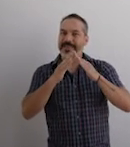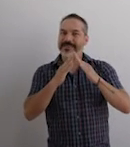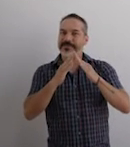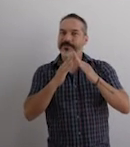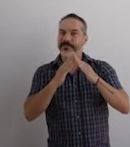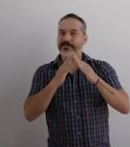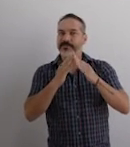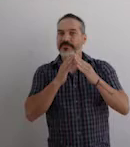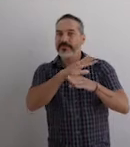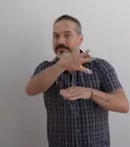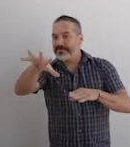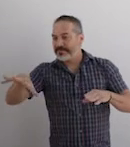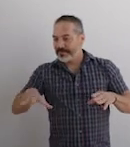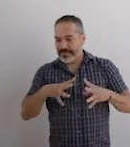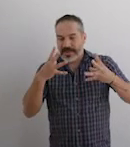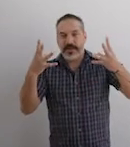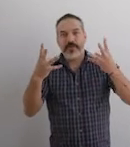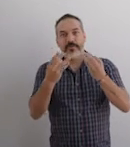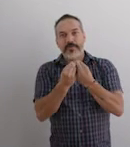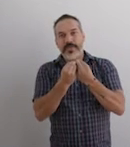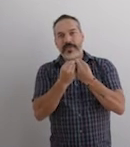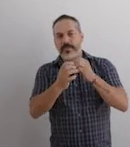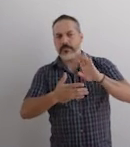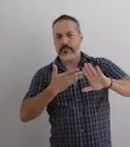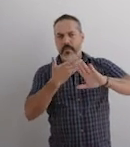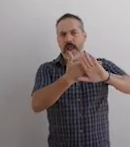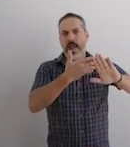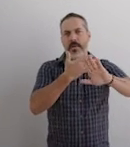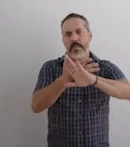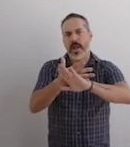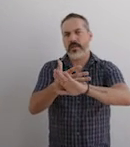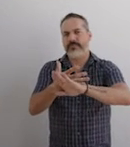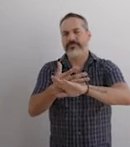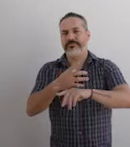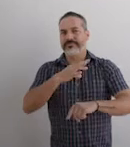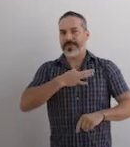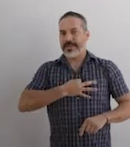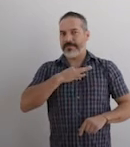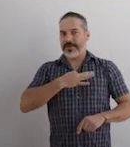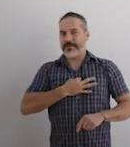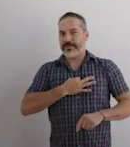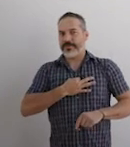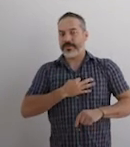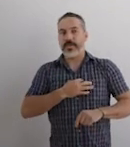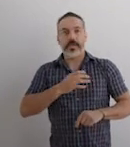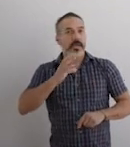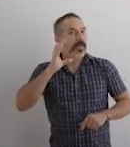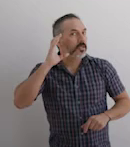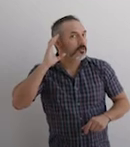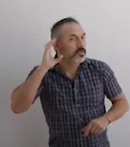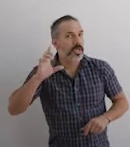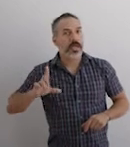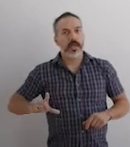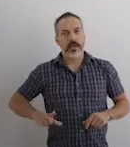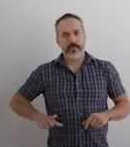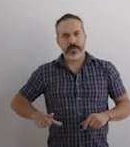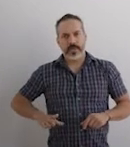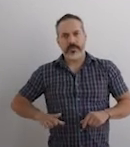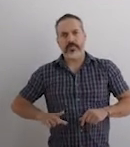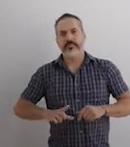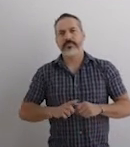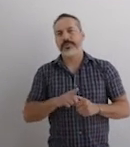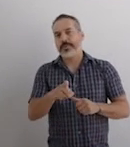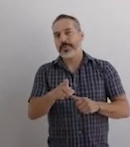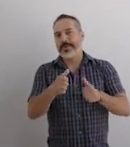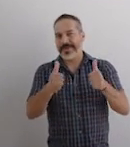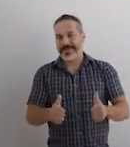favor, quédate en casa. Unidos podemos combatir la propagación del virus. Haz caso a las recomendaciones que realizan las instancias de